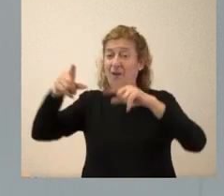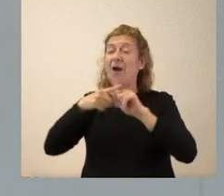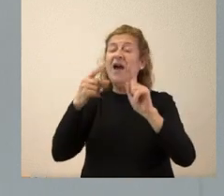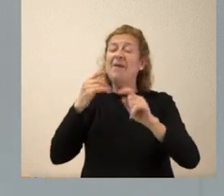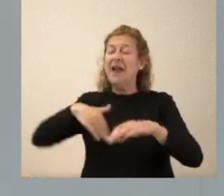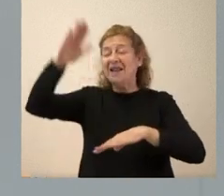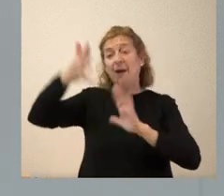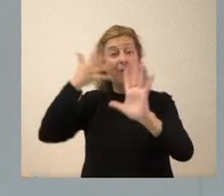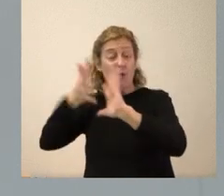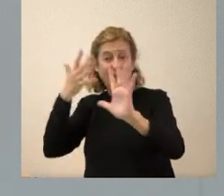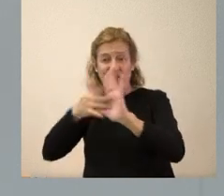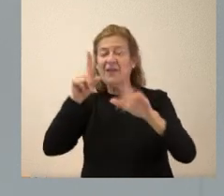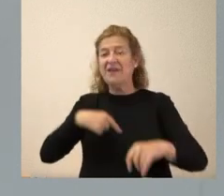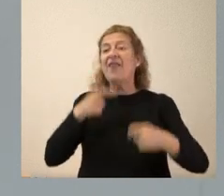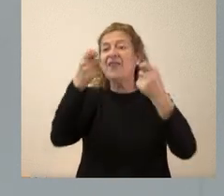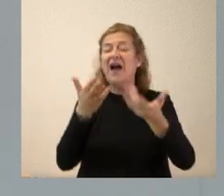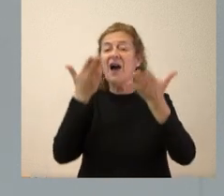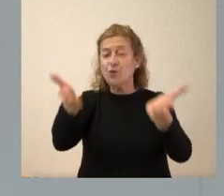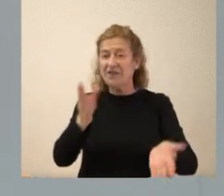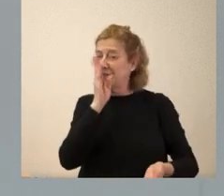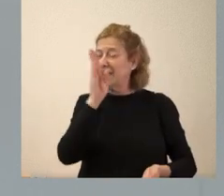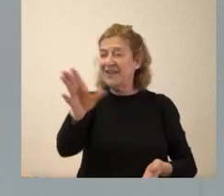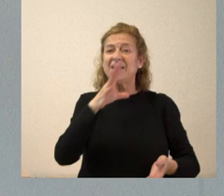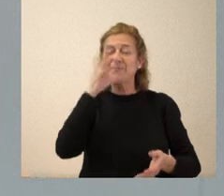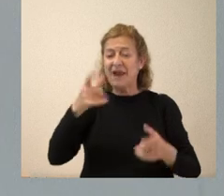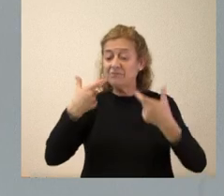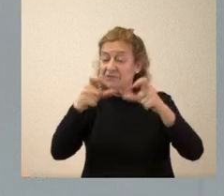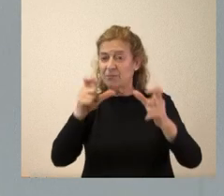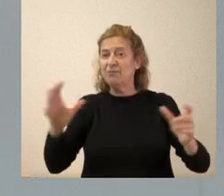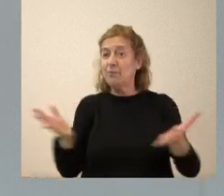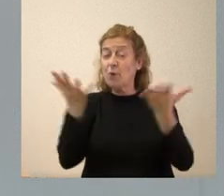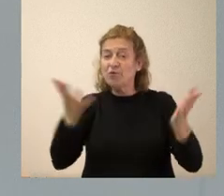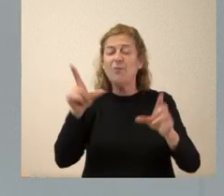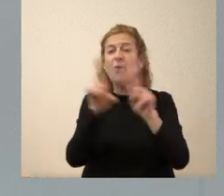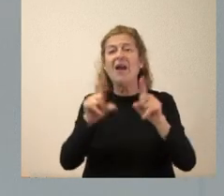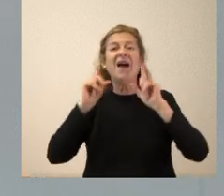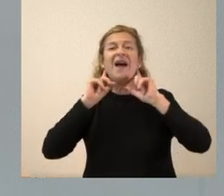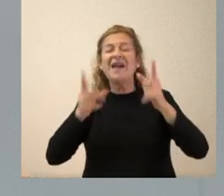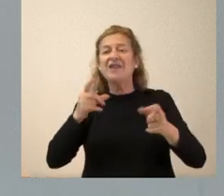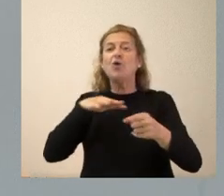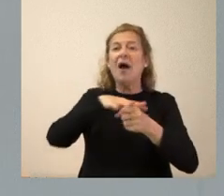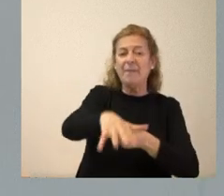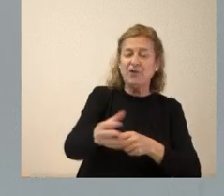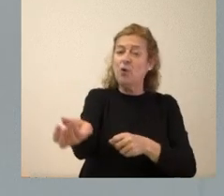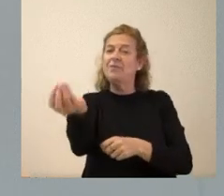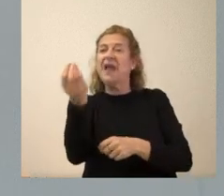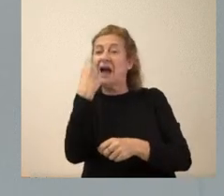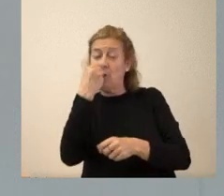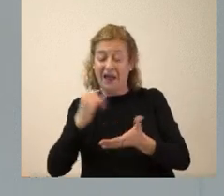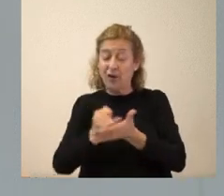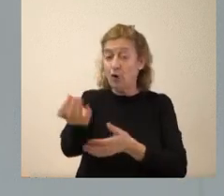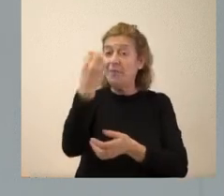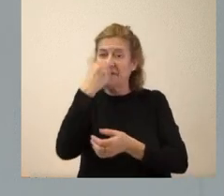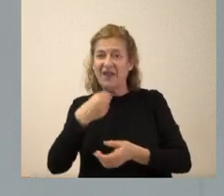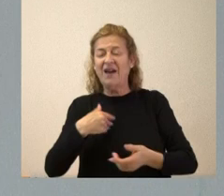la concesión de ayudas directas para sectores productivos como es el caso del ámbito agroalimentario los sectores afectados